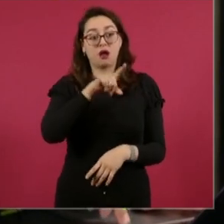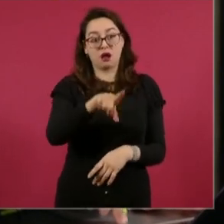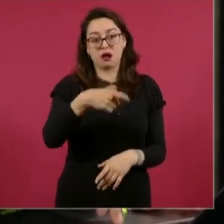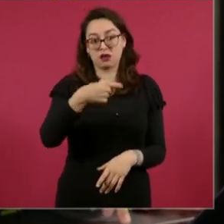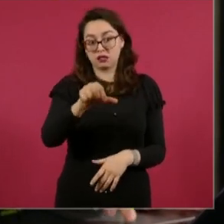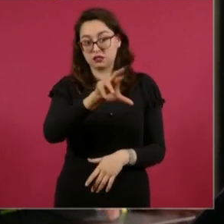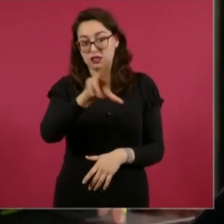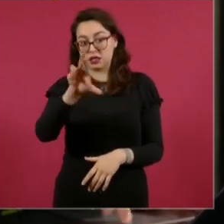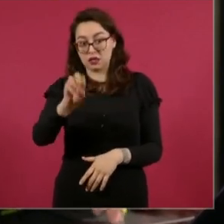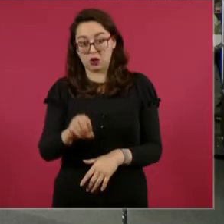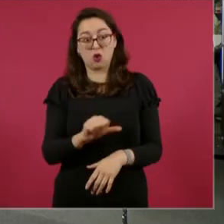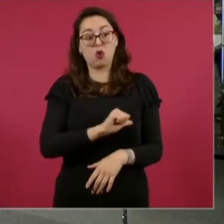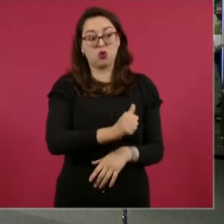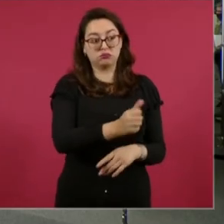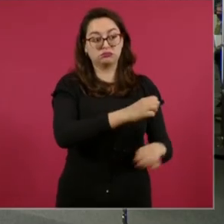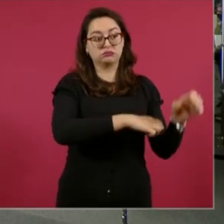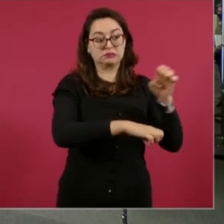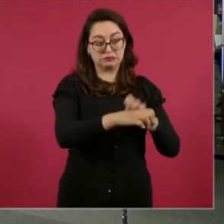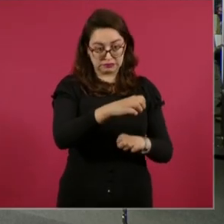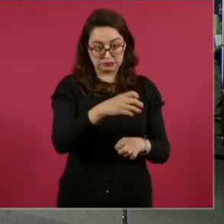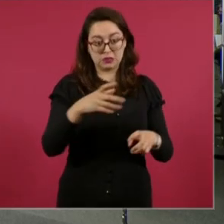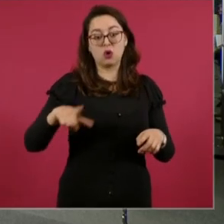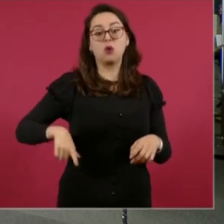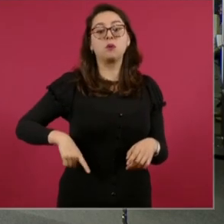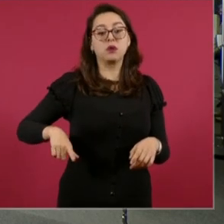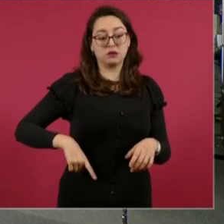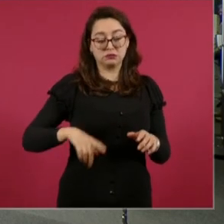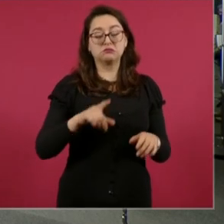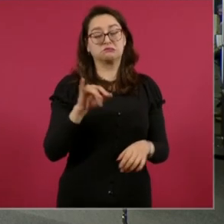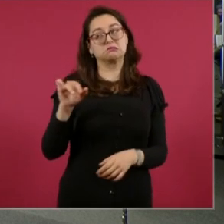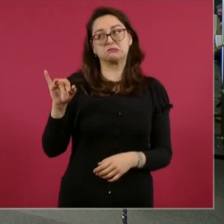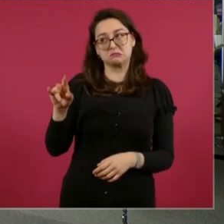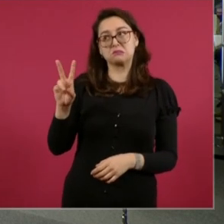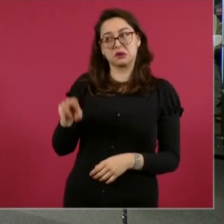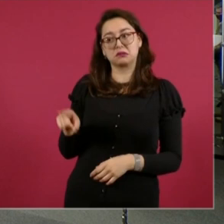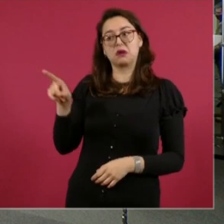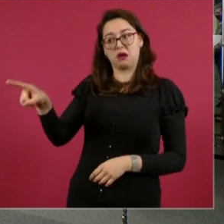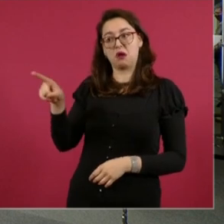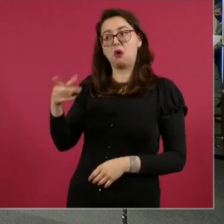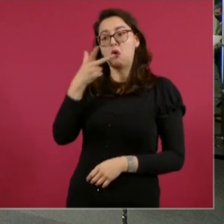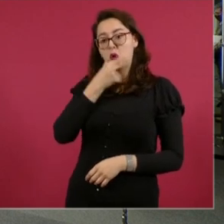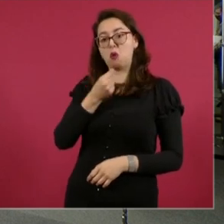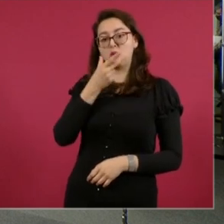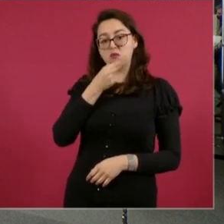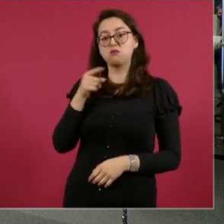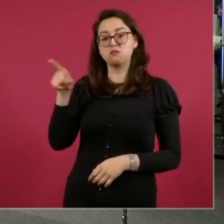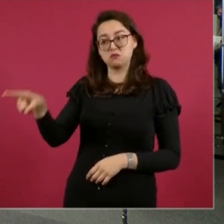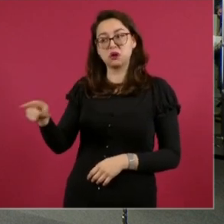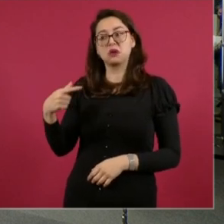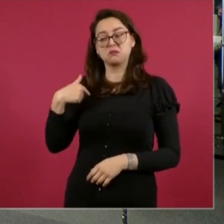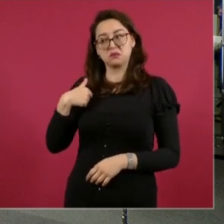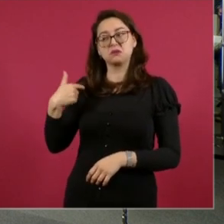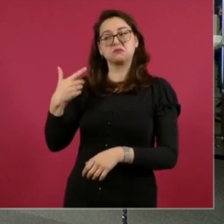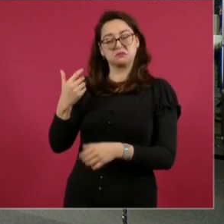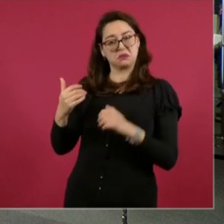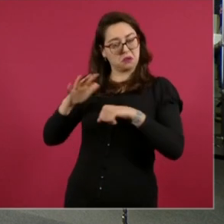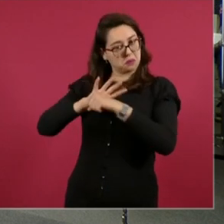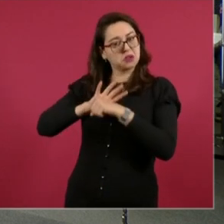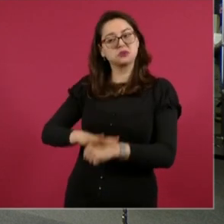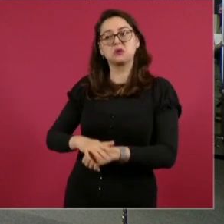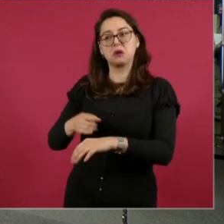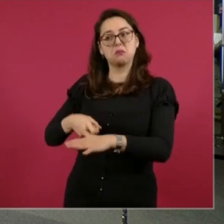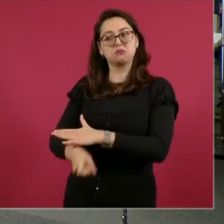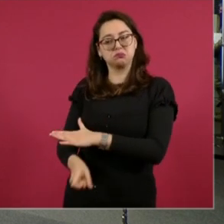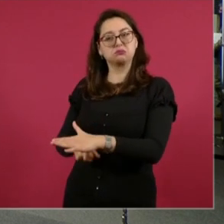Quintana Roo dicen que también tienen pruebas de cómo está operando el oficial mayor de este estado. Preguntarle,